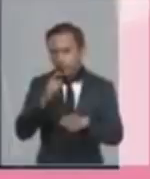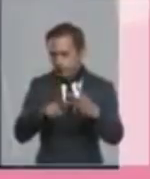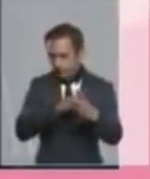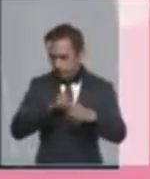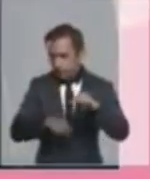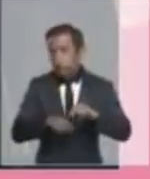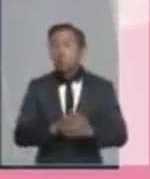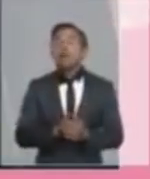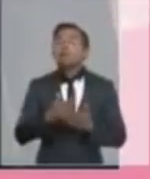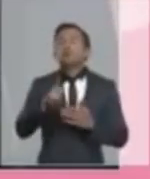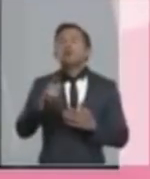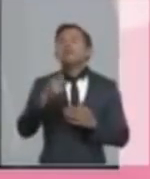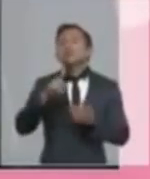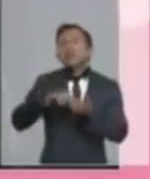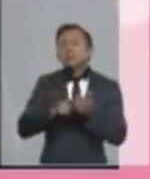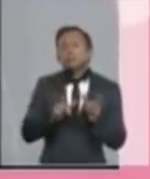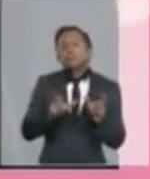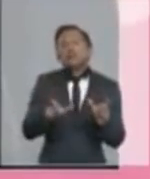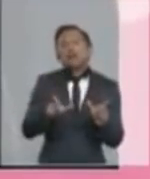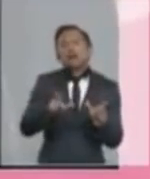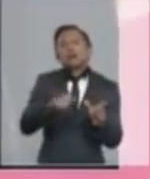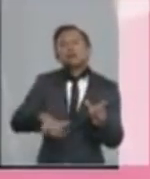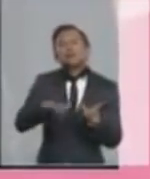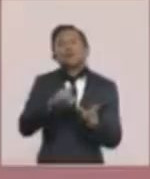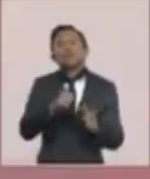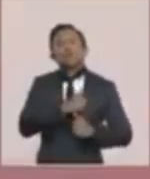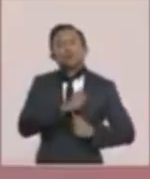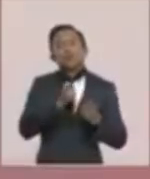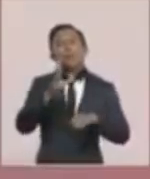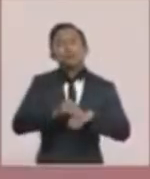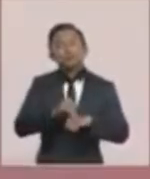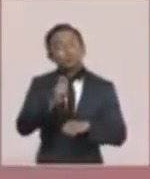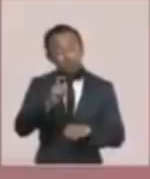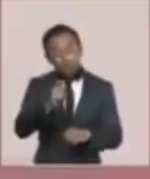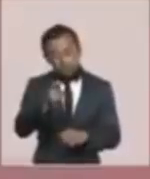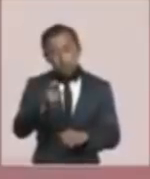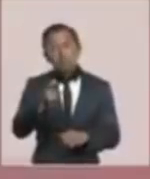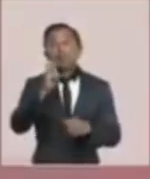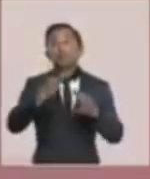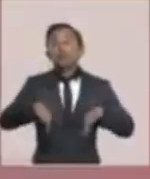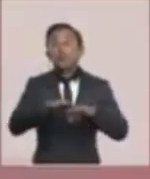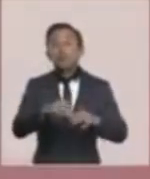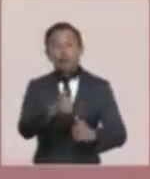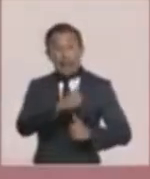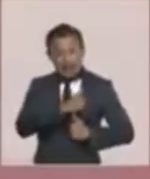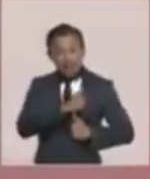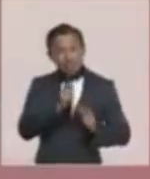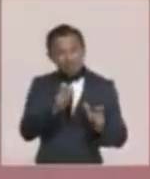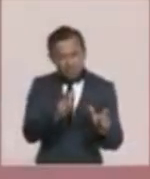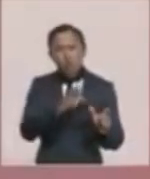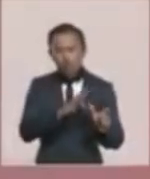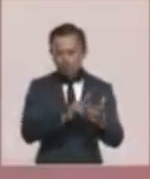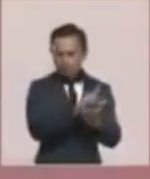Yo estoy a favor de que le demos a las Fuerzas Armadas certeza jurídica. Si le damos a las Fuerzas Armadas certeza jurídica, el